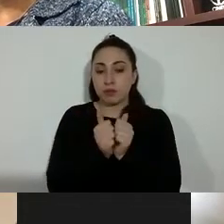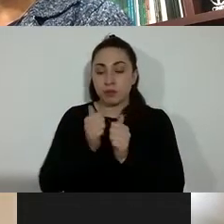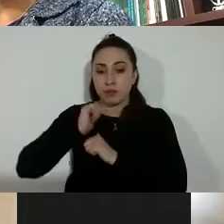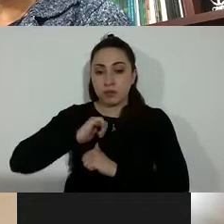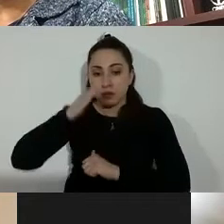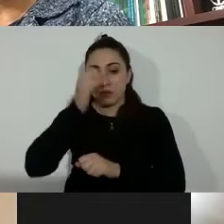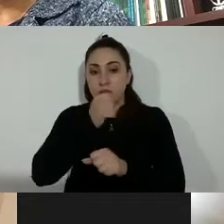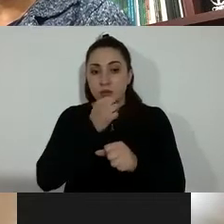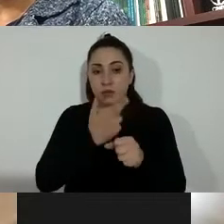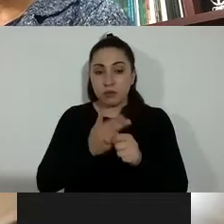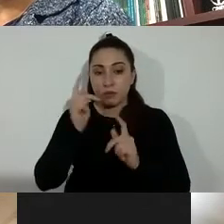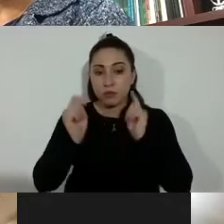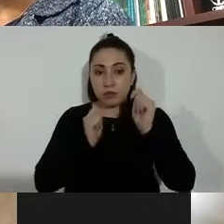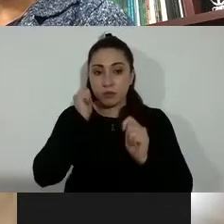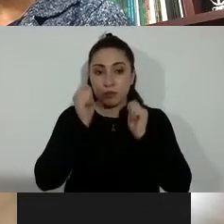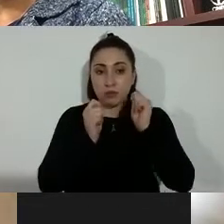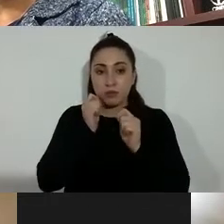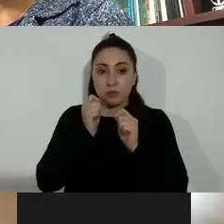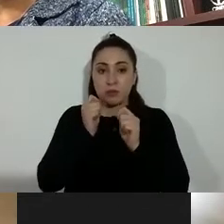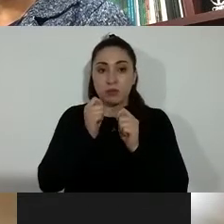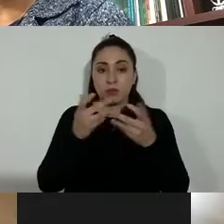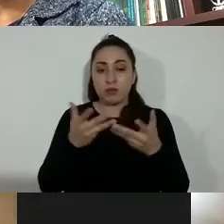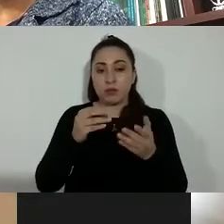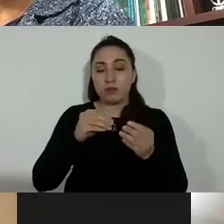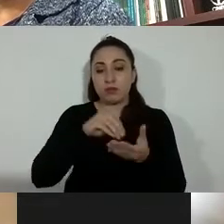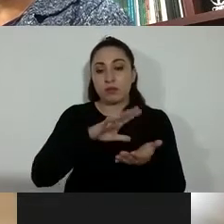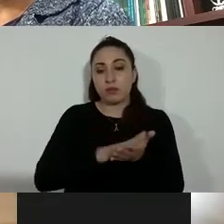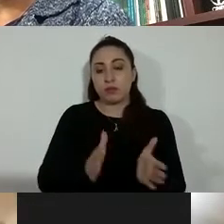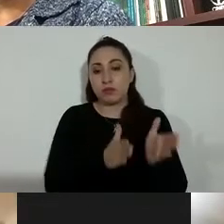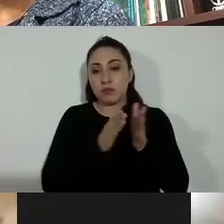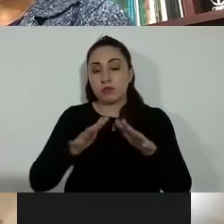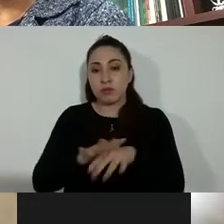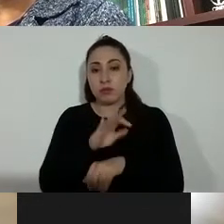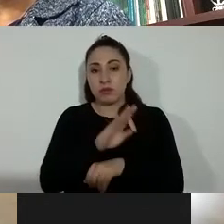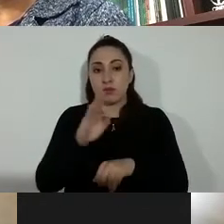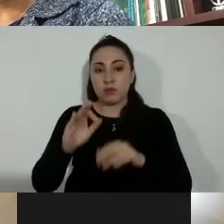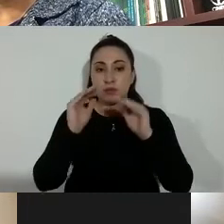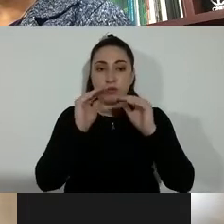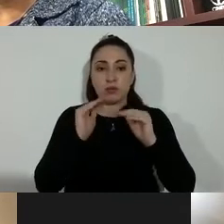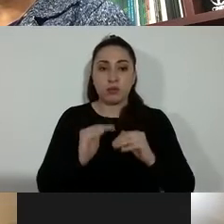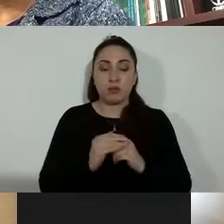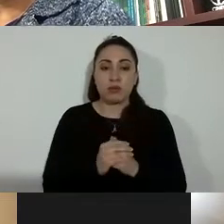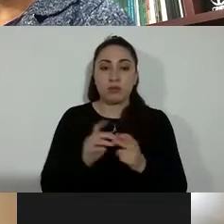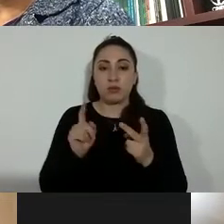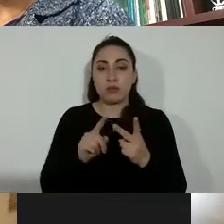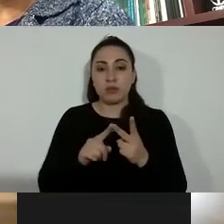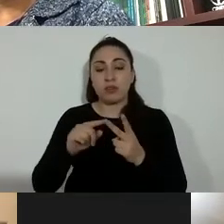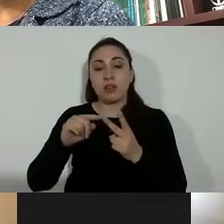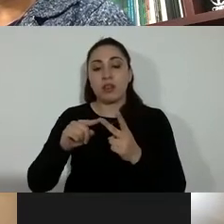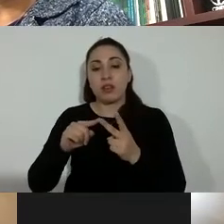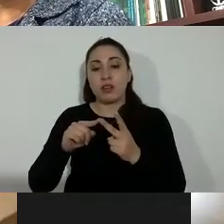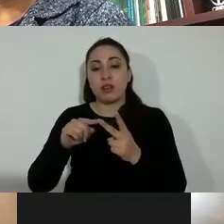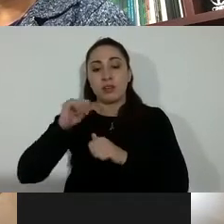de la Secretaría de Turismo será reprogramada. El segundo, del titular del canal